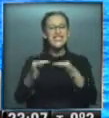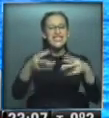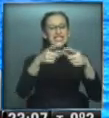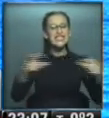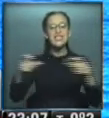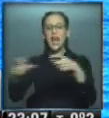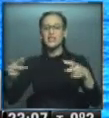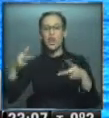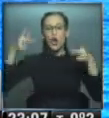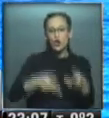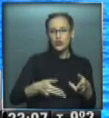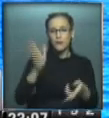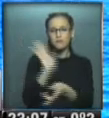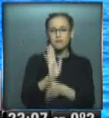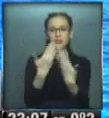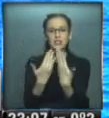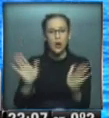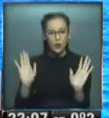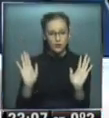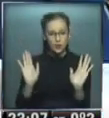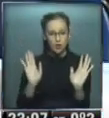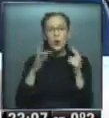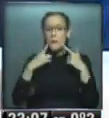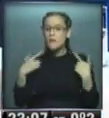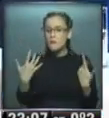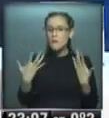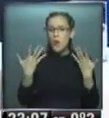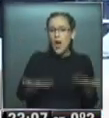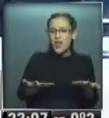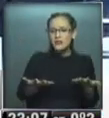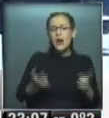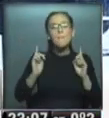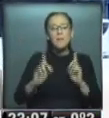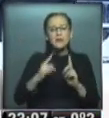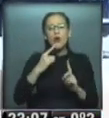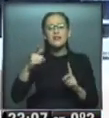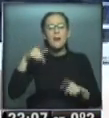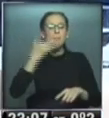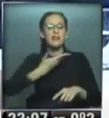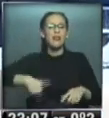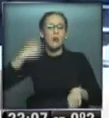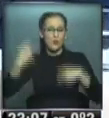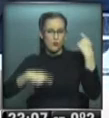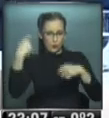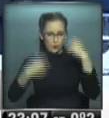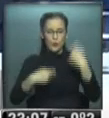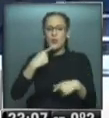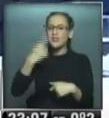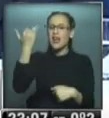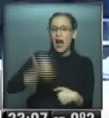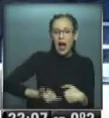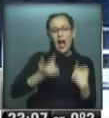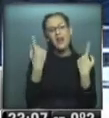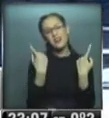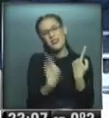presidentes revela también lo que recién decía Pepe, que tendremos